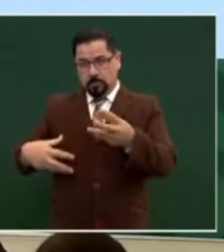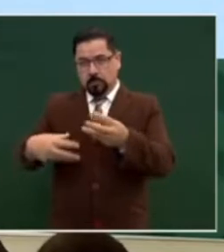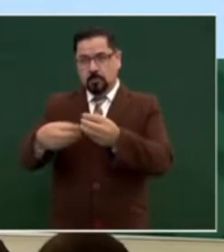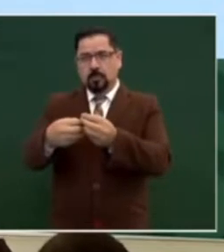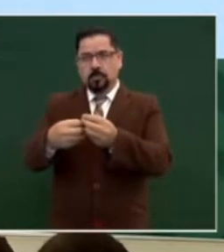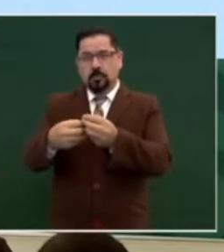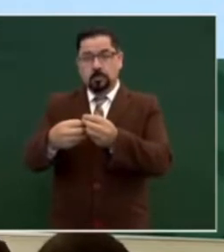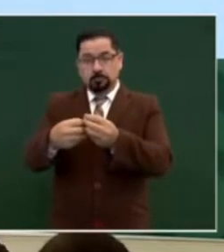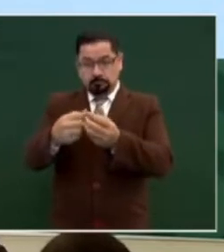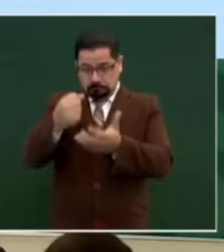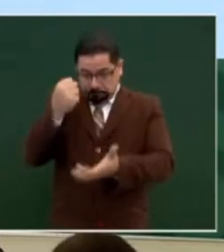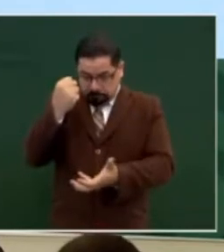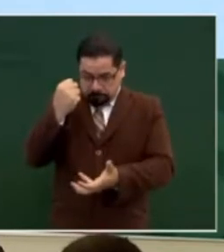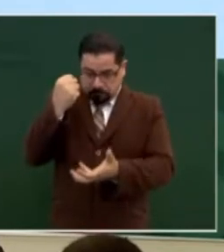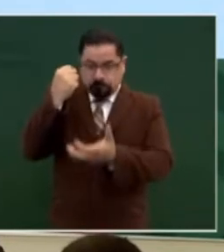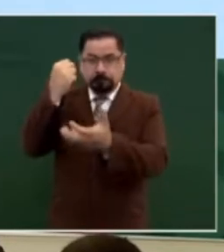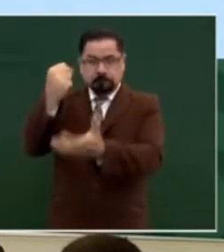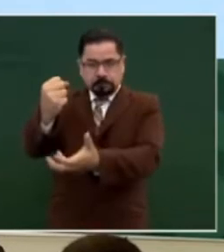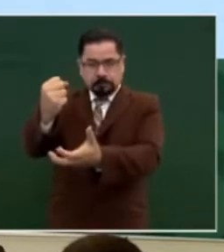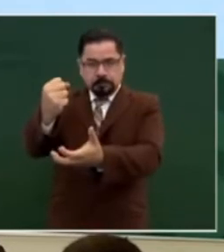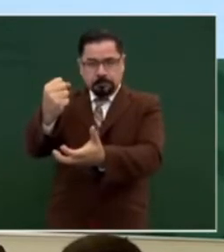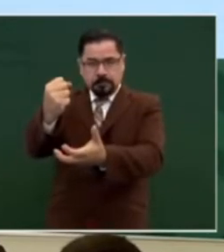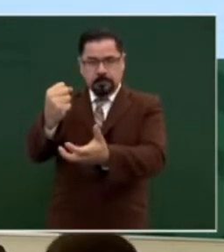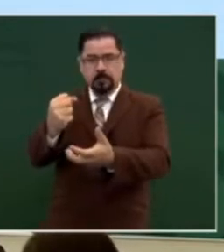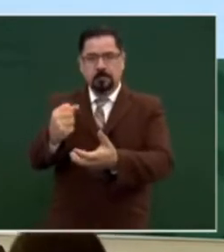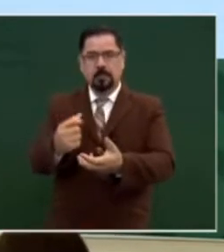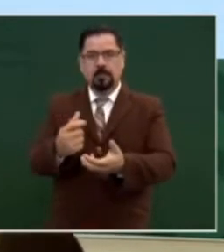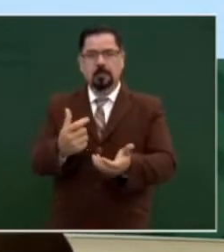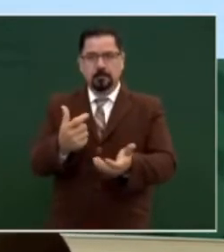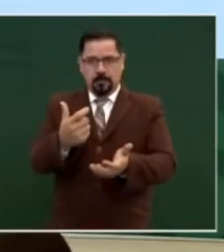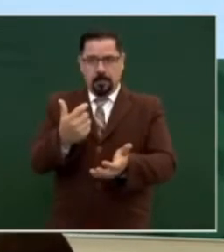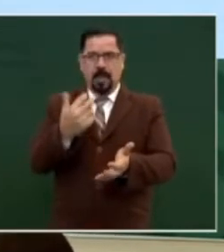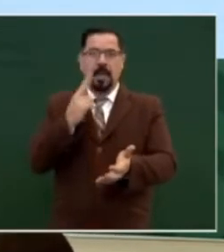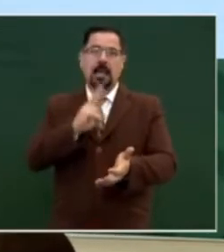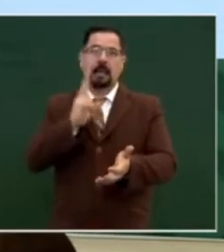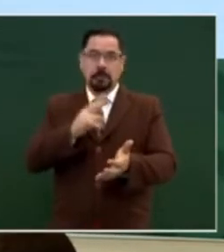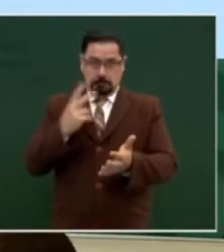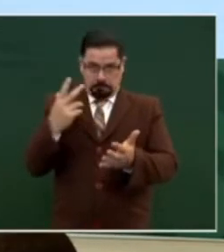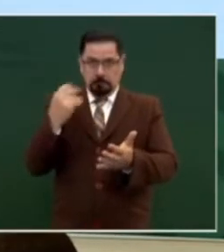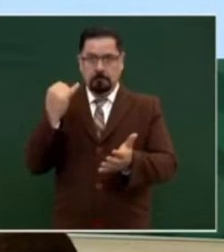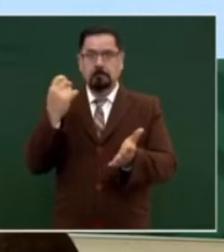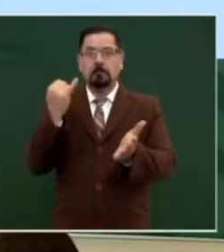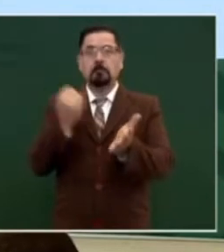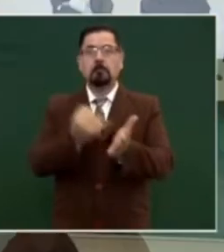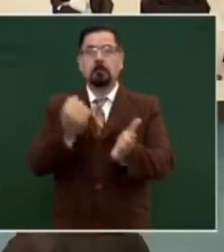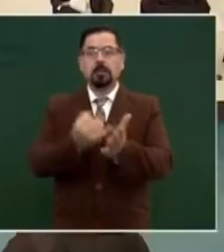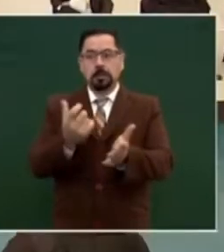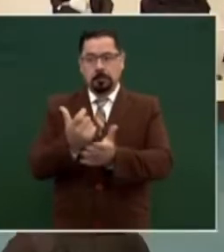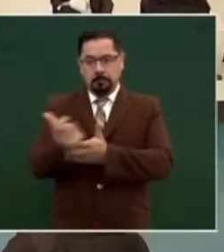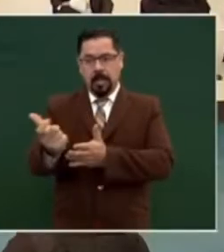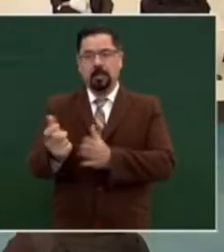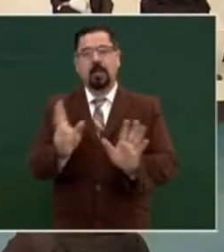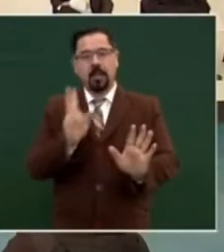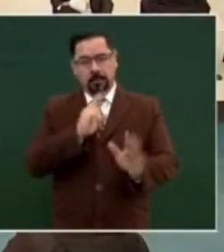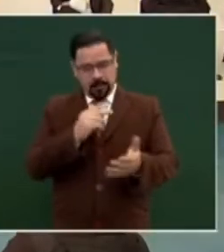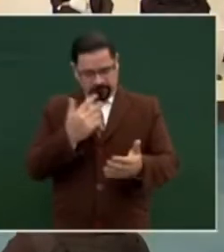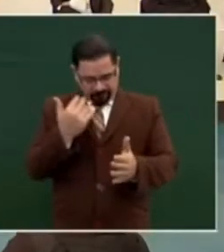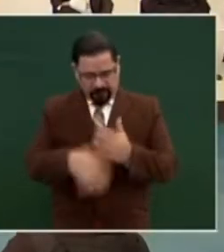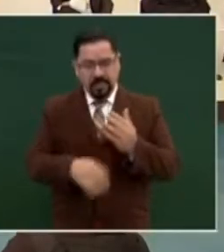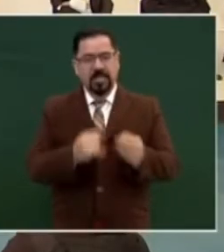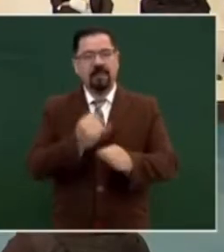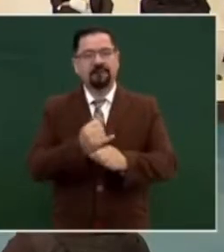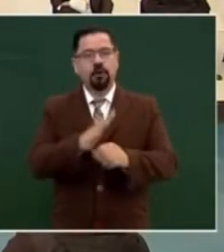en bruto hay que ver si pague impuestos todo eso lo voy a pedir en el informe